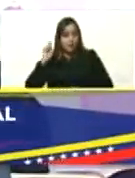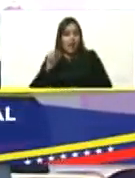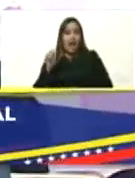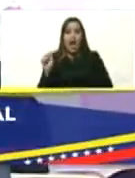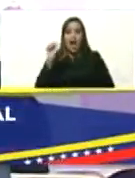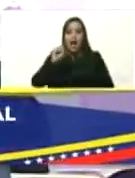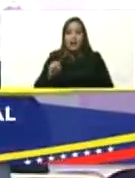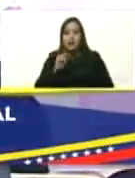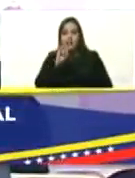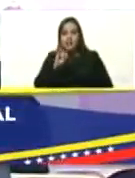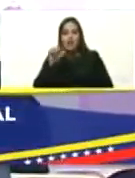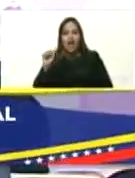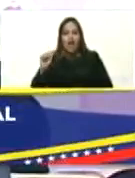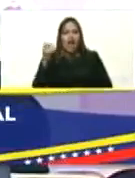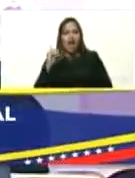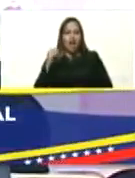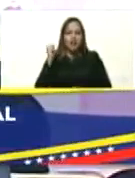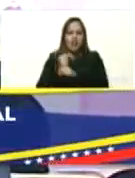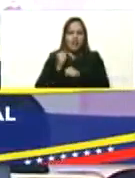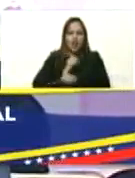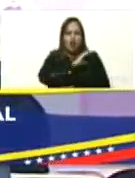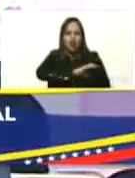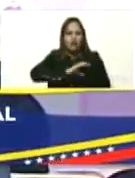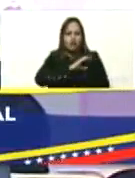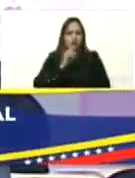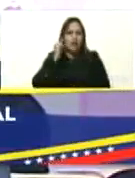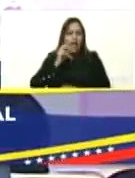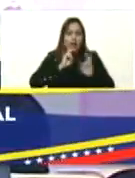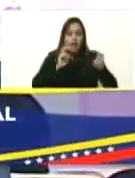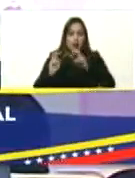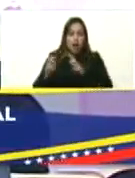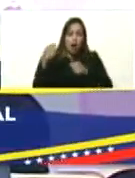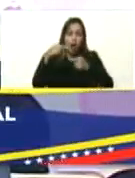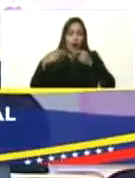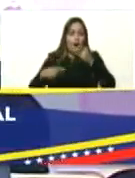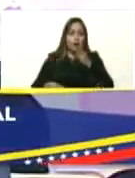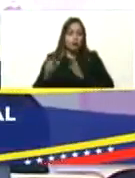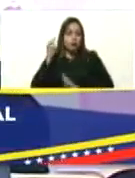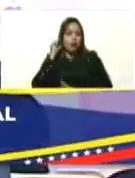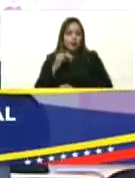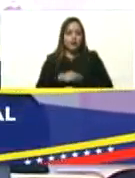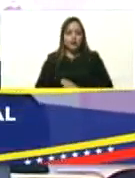ha trabajado en la Comisión de Mujeres esta materia junto a otras compañeras.